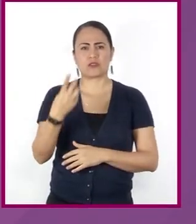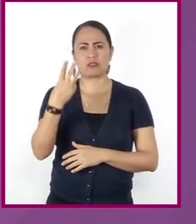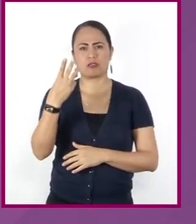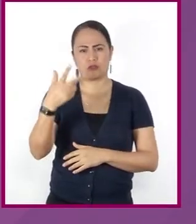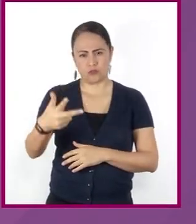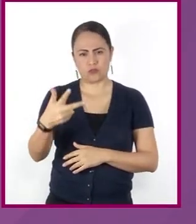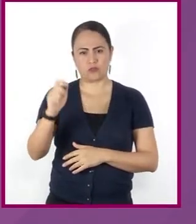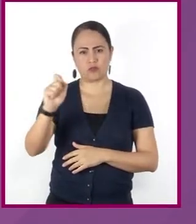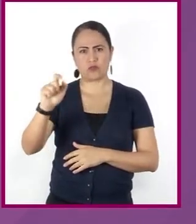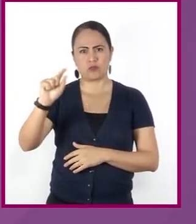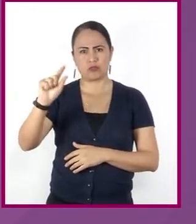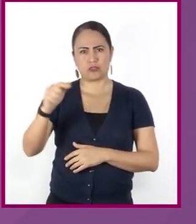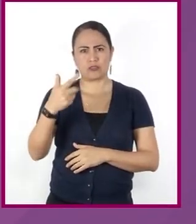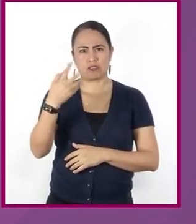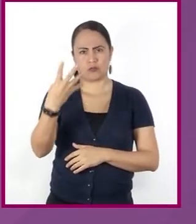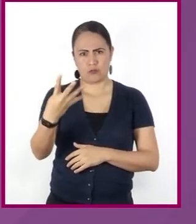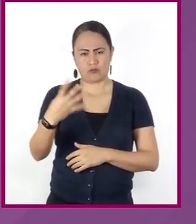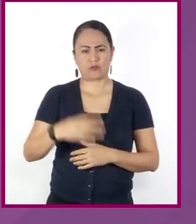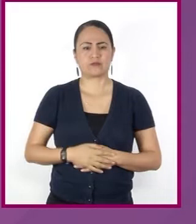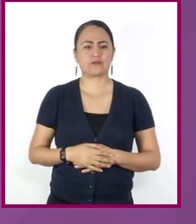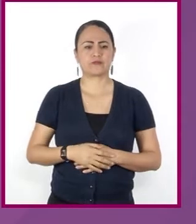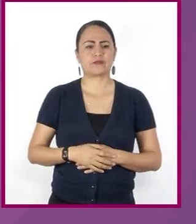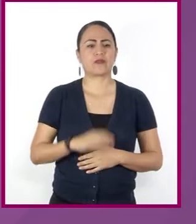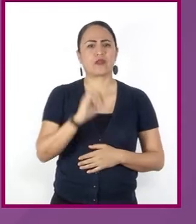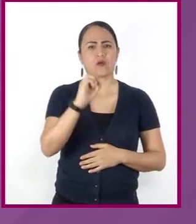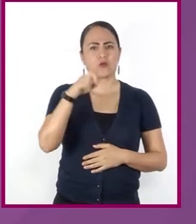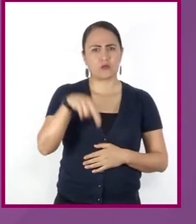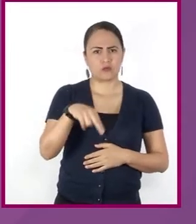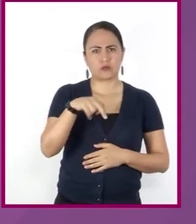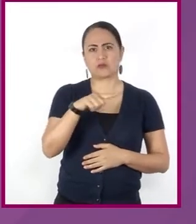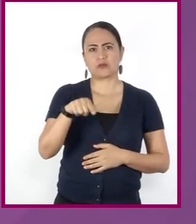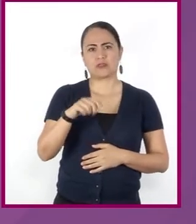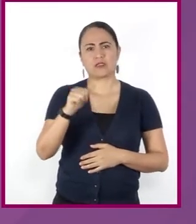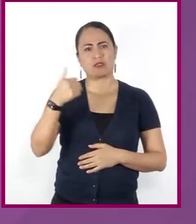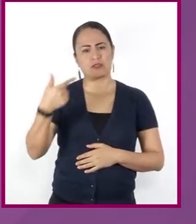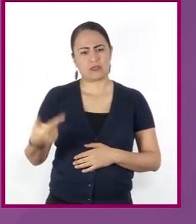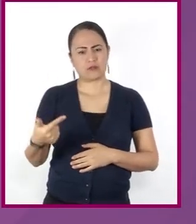1.258.74 gramos. De onzas a gramos tenemos